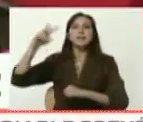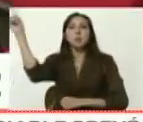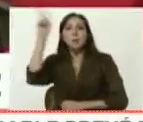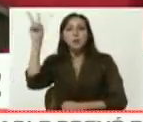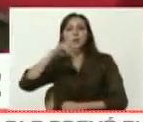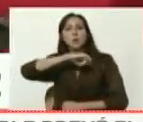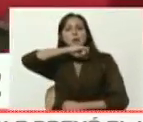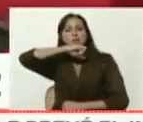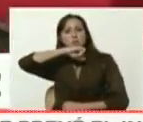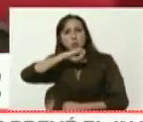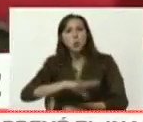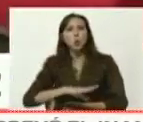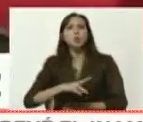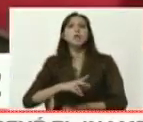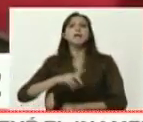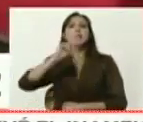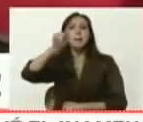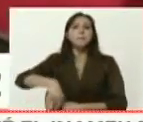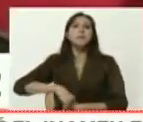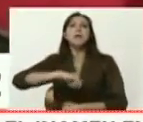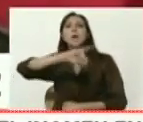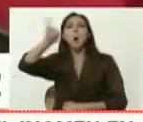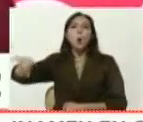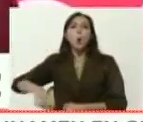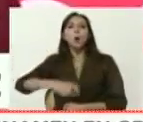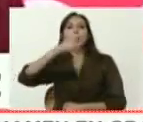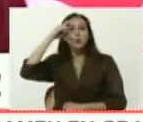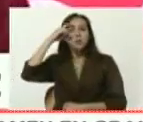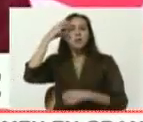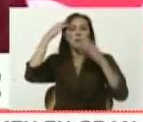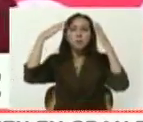históricas de Jorge Rodríguez, sin duda.